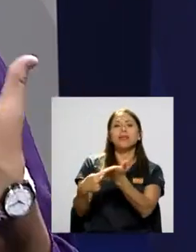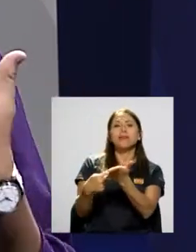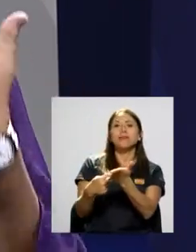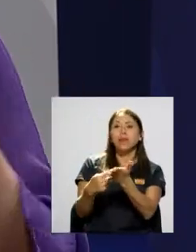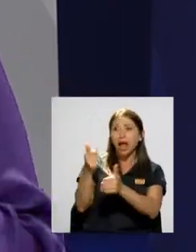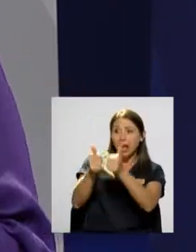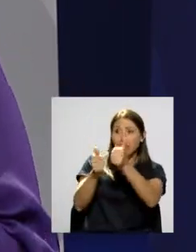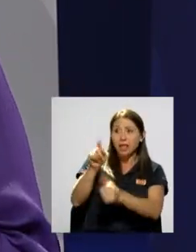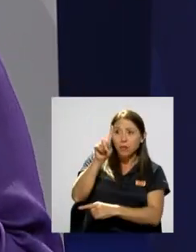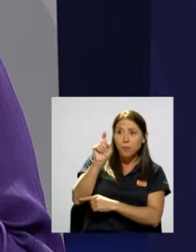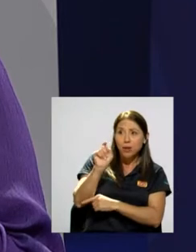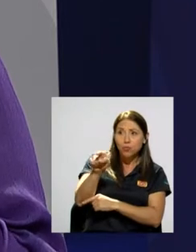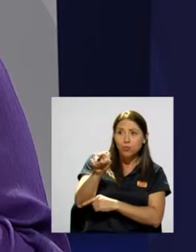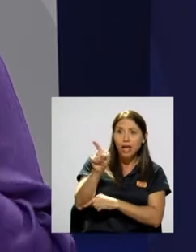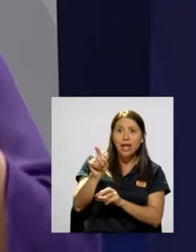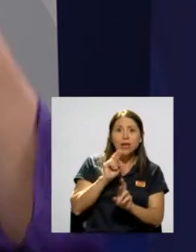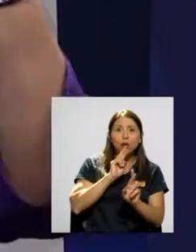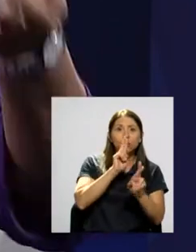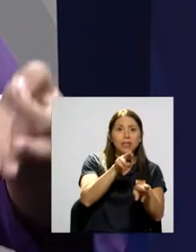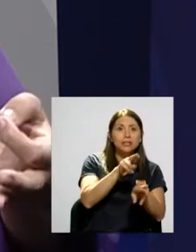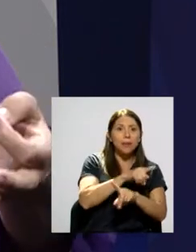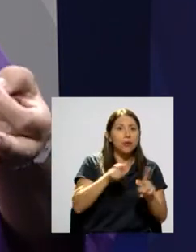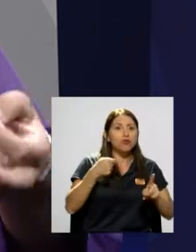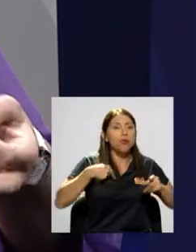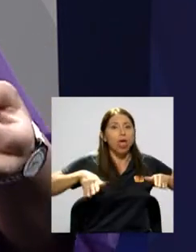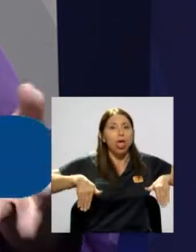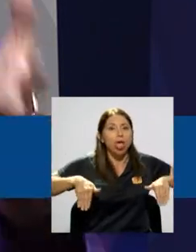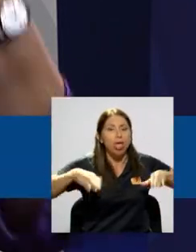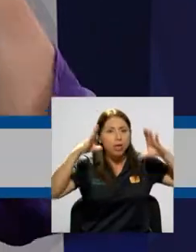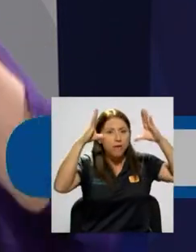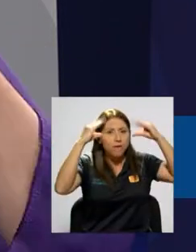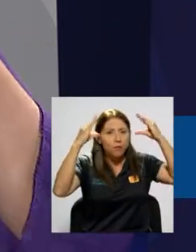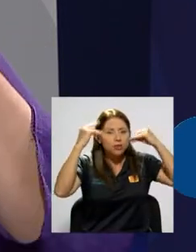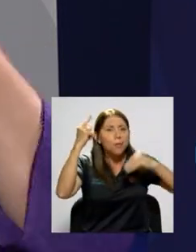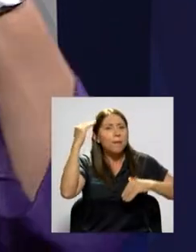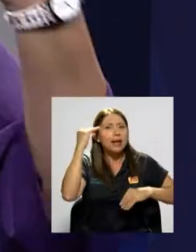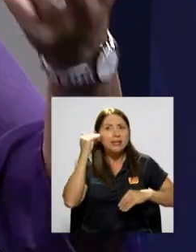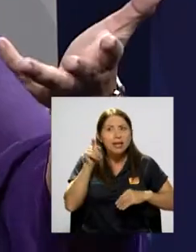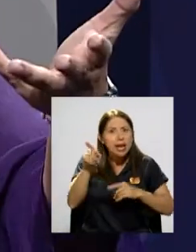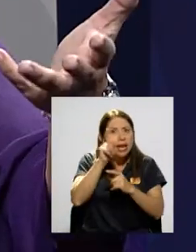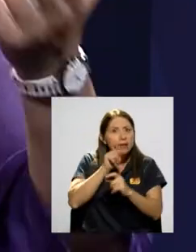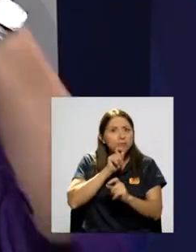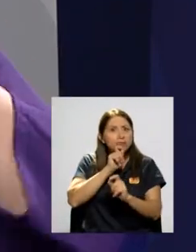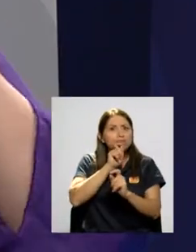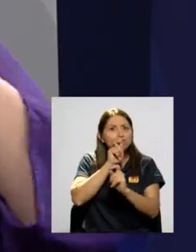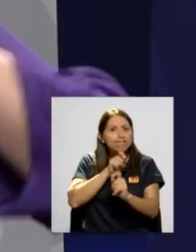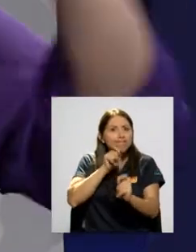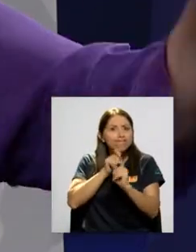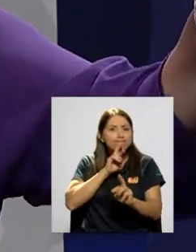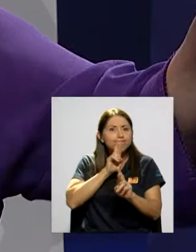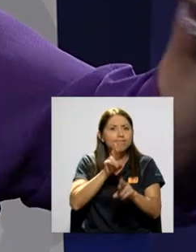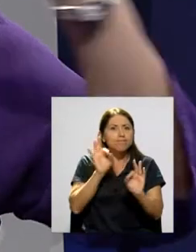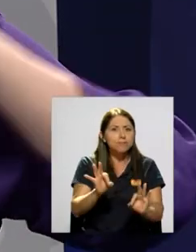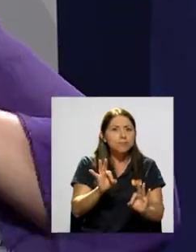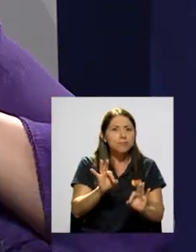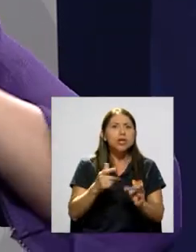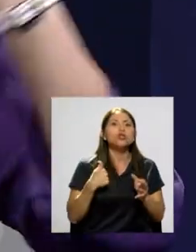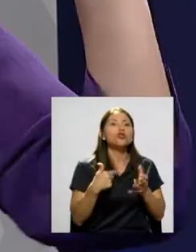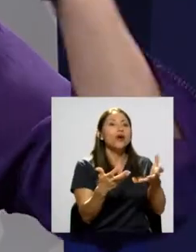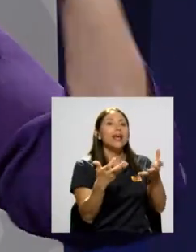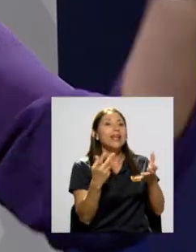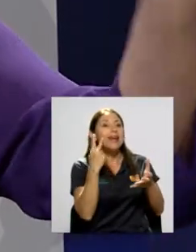cosa y tal vez yo no tengo la información para saber si eso que está diciendo es preciso o no. Yo hubiera querido ver un papel de esa prensa en decir no,